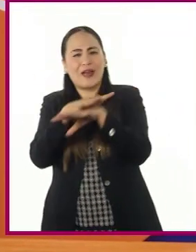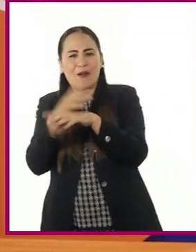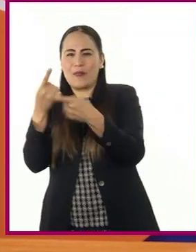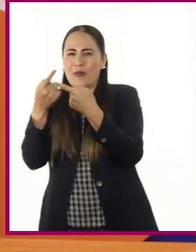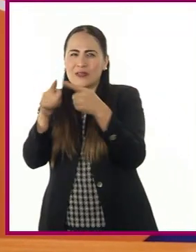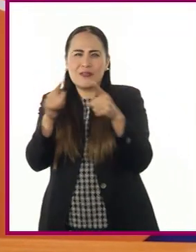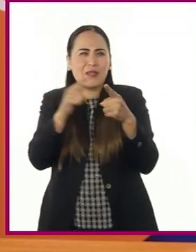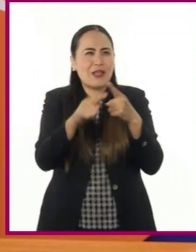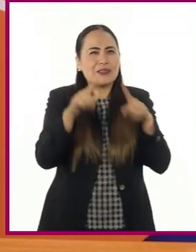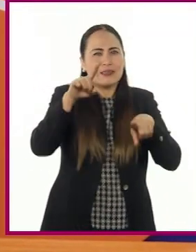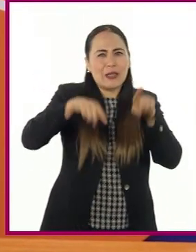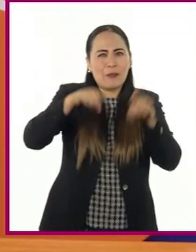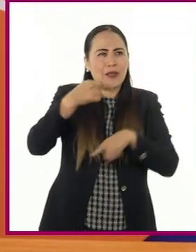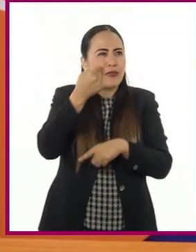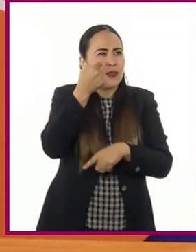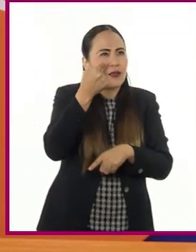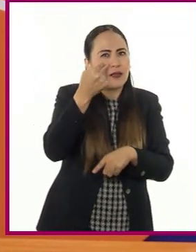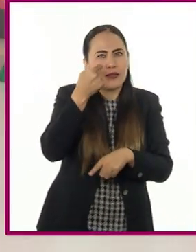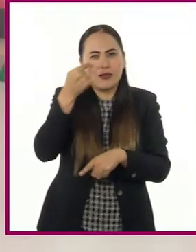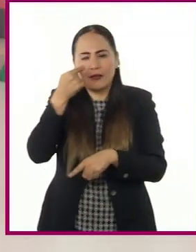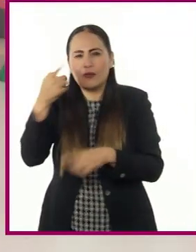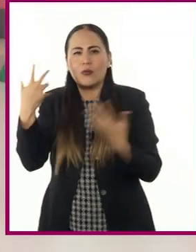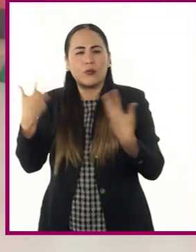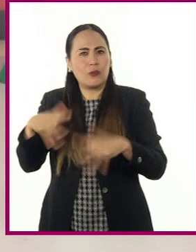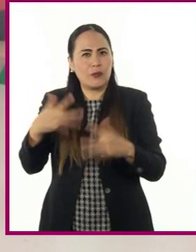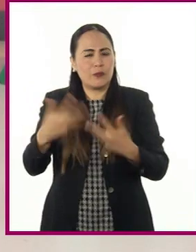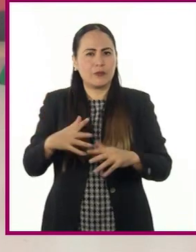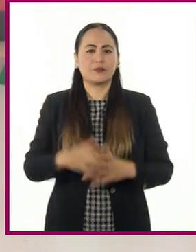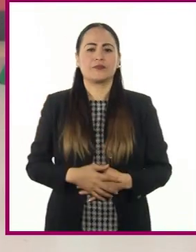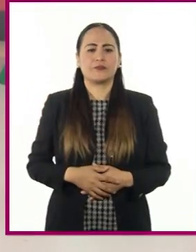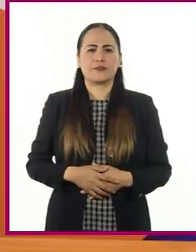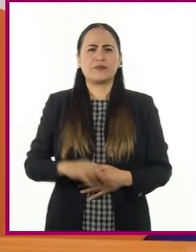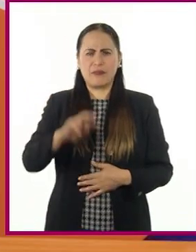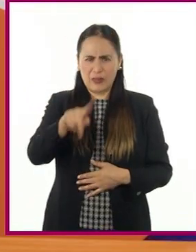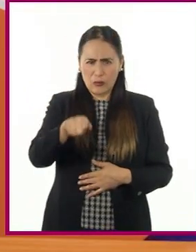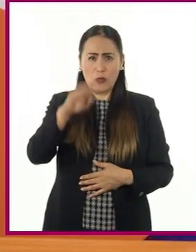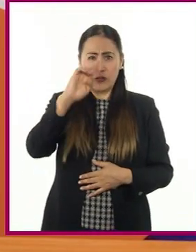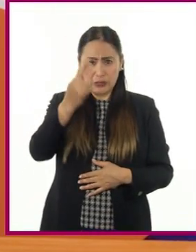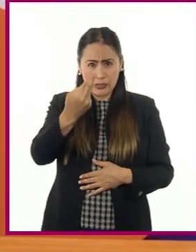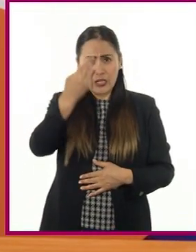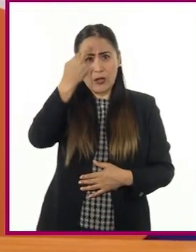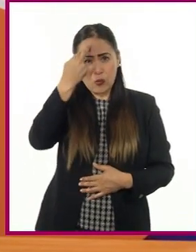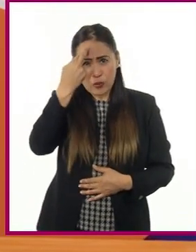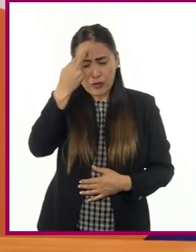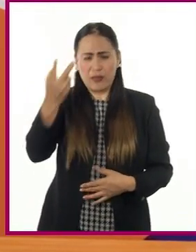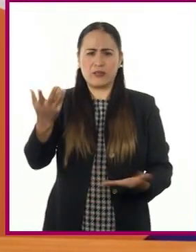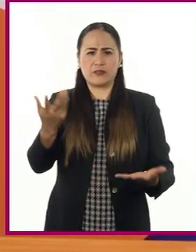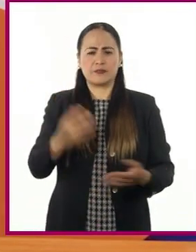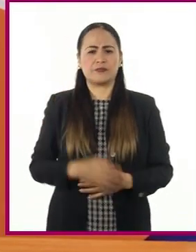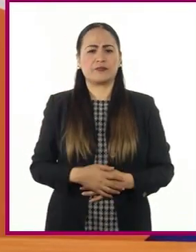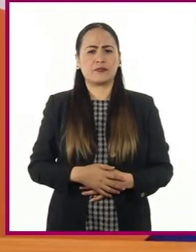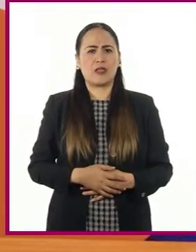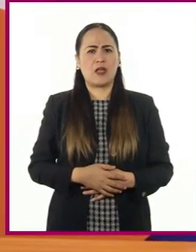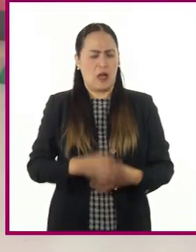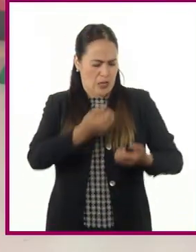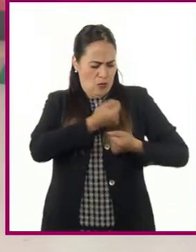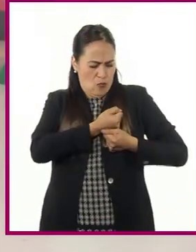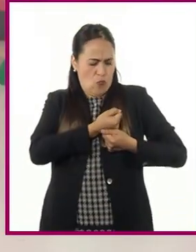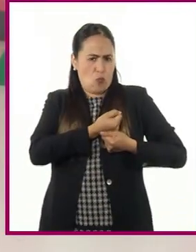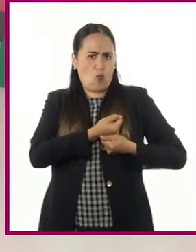acuerdo con el momento histórico que nos toca vivir. ¿Recuerdas qué expresa una poesía?